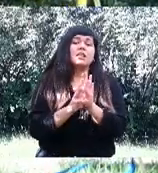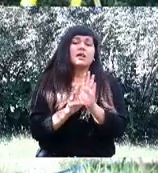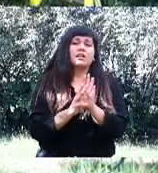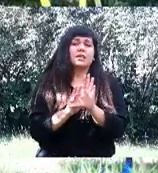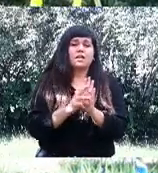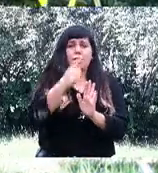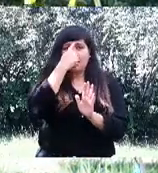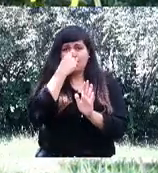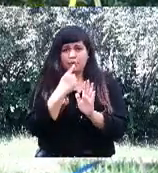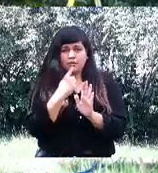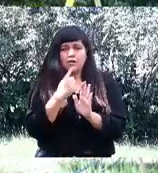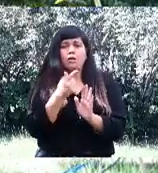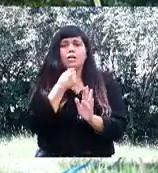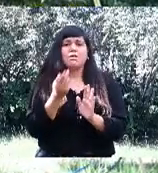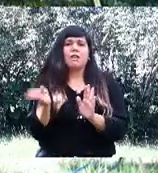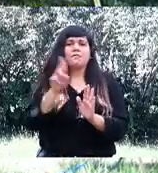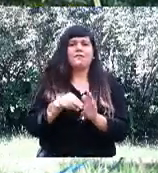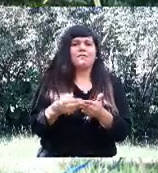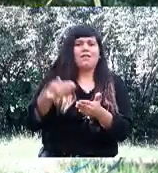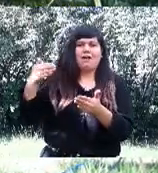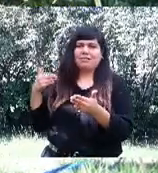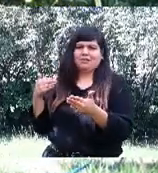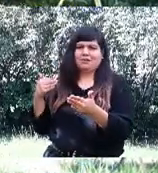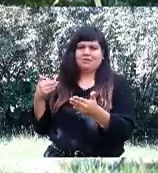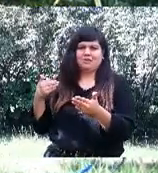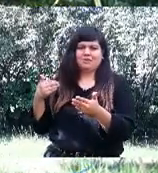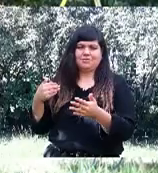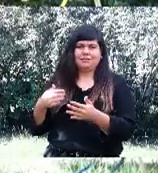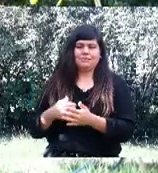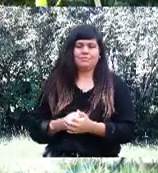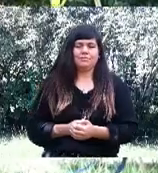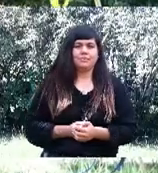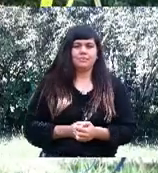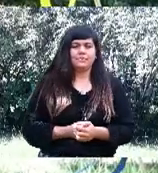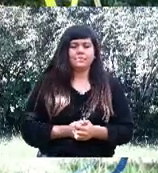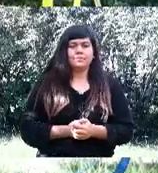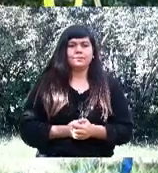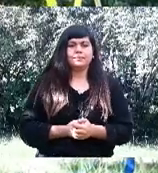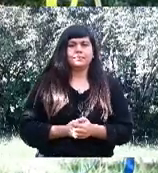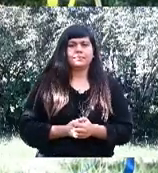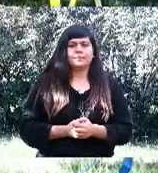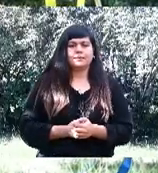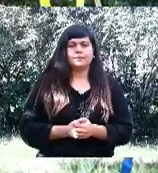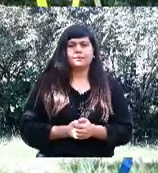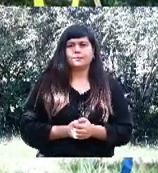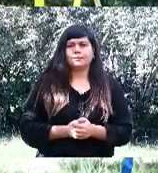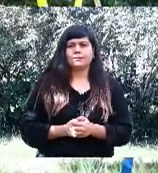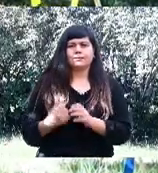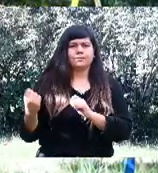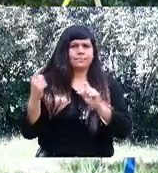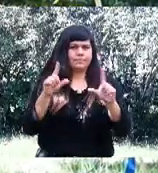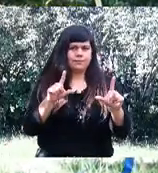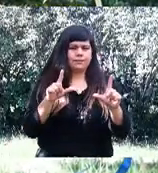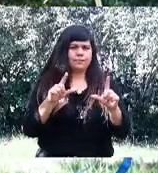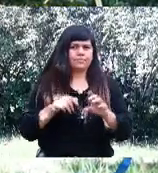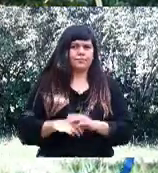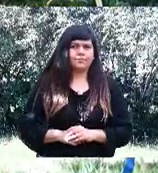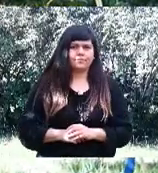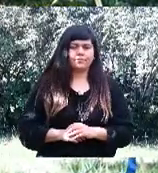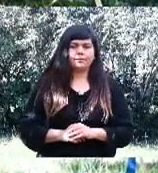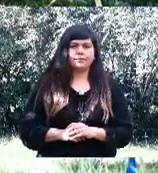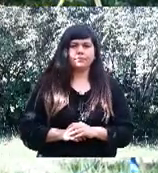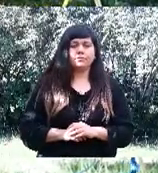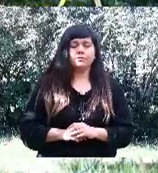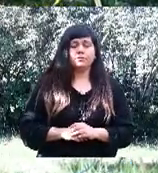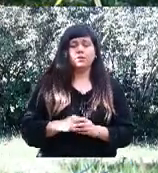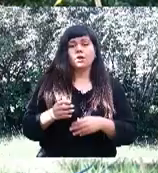que busca volver un poco al origen ya e puedes avanzar Max eh Y